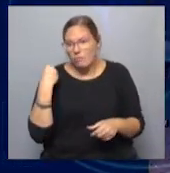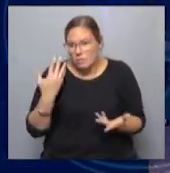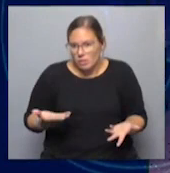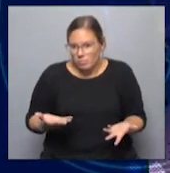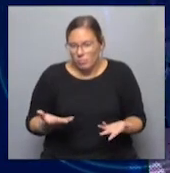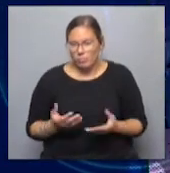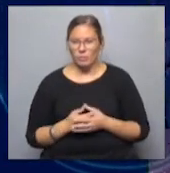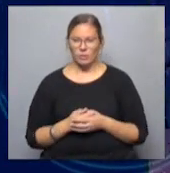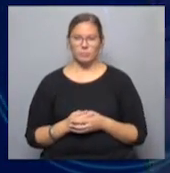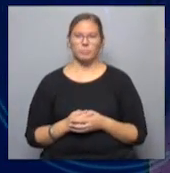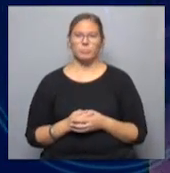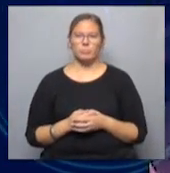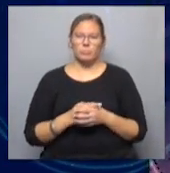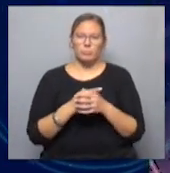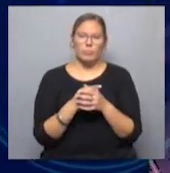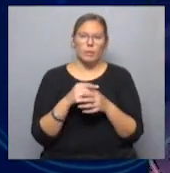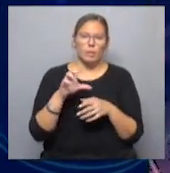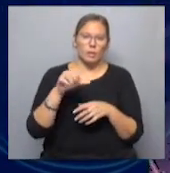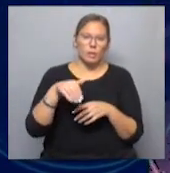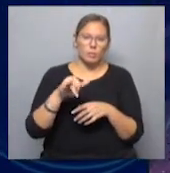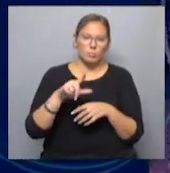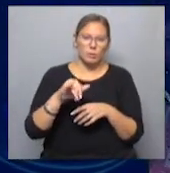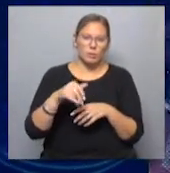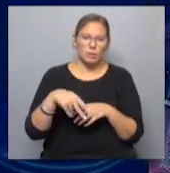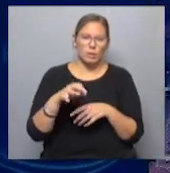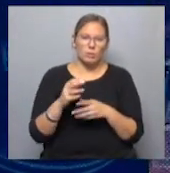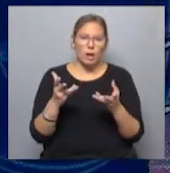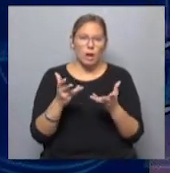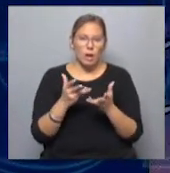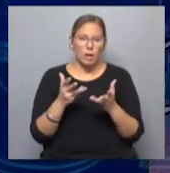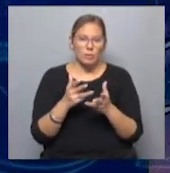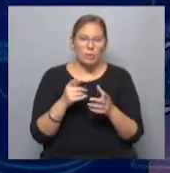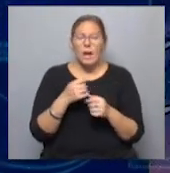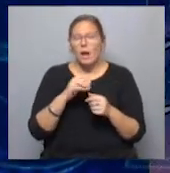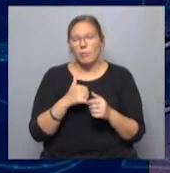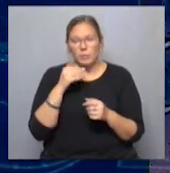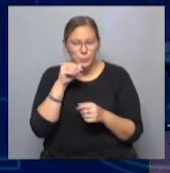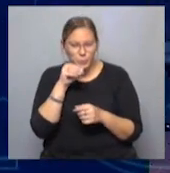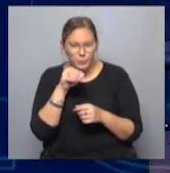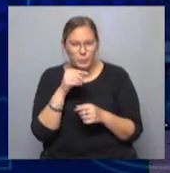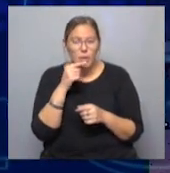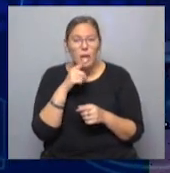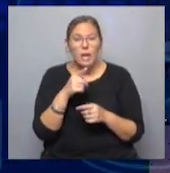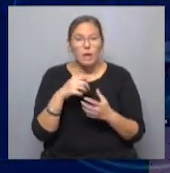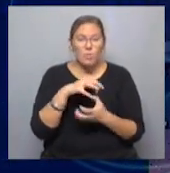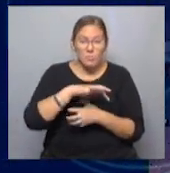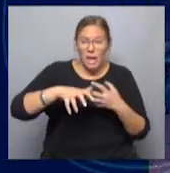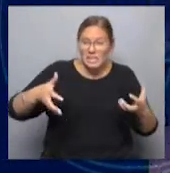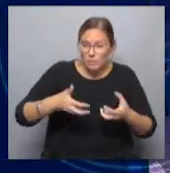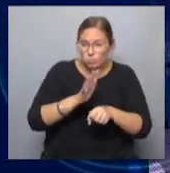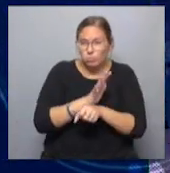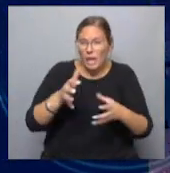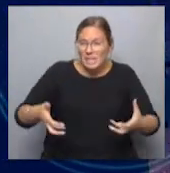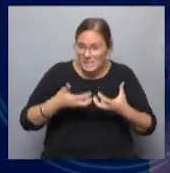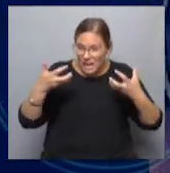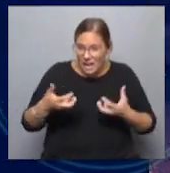Muy bien, muy, muy bien. Tenemos a Emiliano acá que está tirando unas líneas. ¿Qué decís? ¿Es una ensalada? ¿Qué es